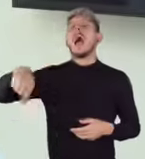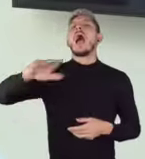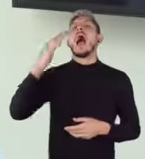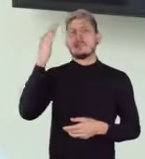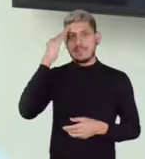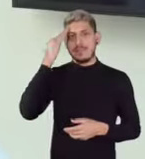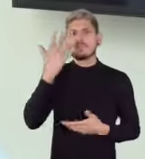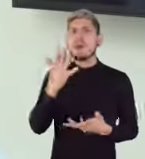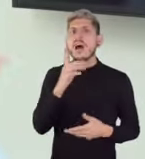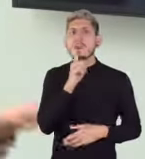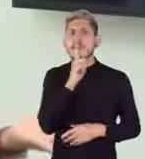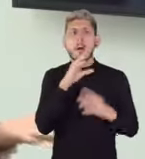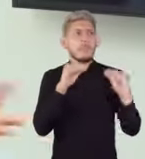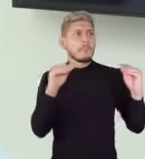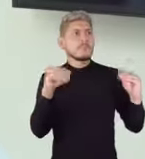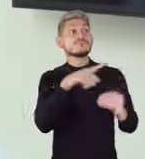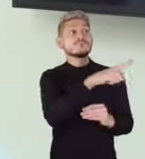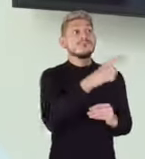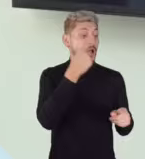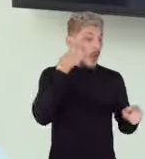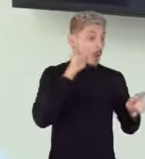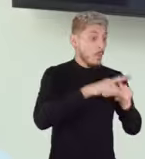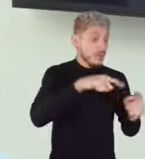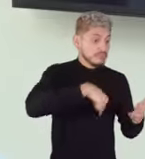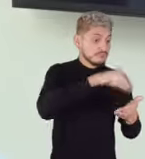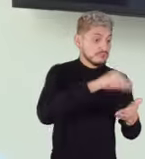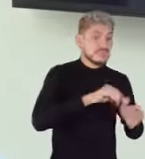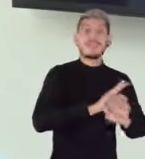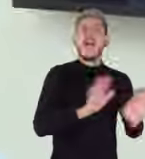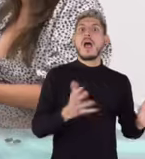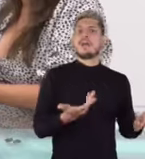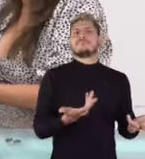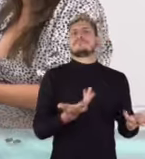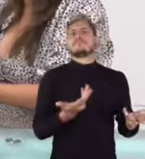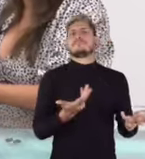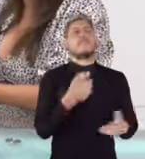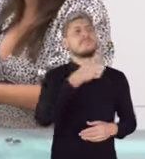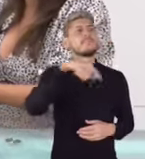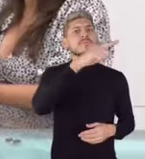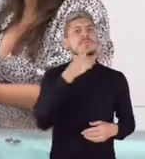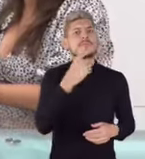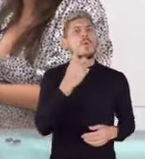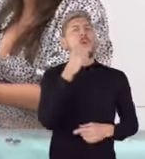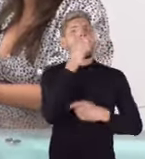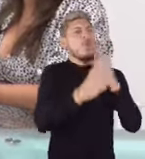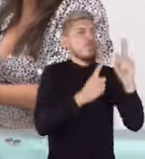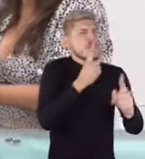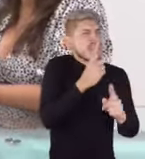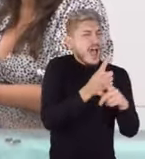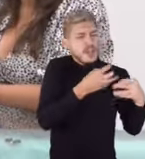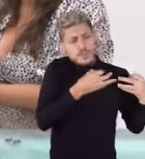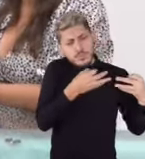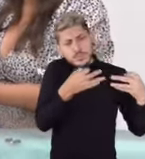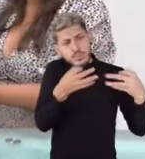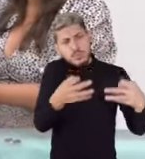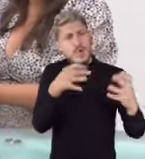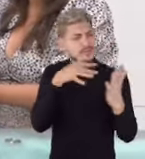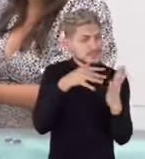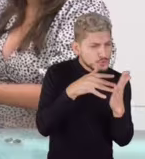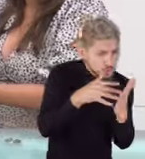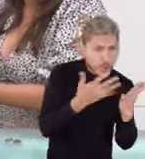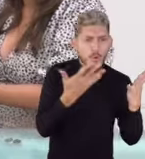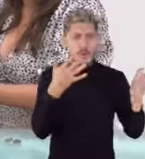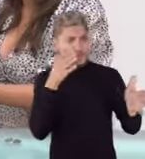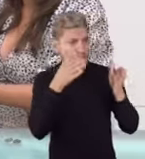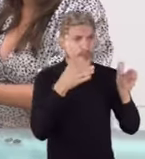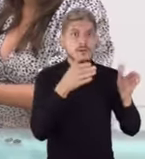socializada, simplemente se aprobó. Claro, obviamente defienden diciendo que ha llevado más de un año este estudio, pero nadie los ha visto en territorio haciendo